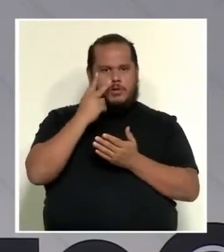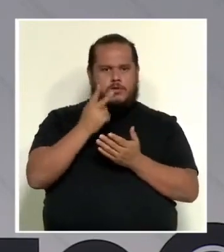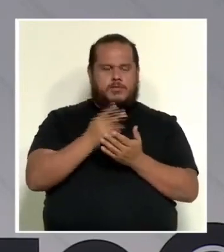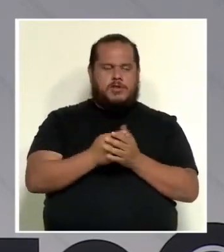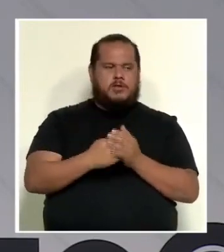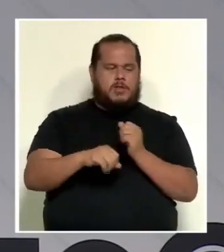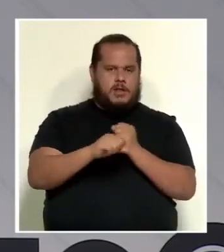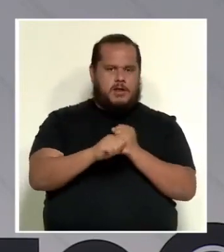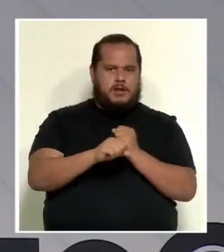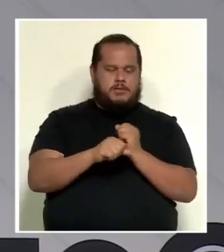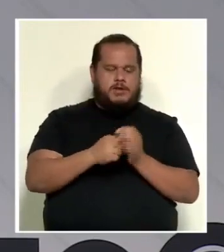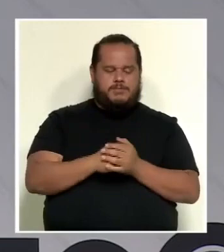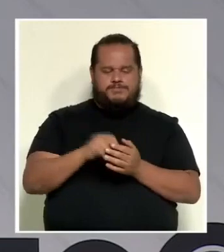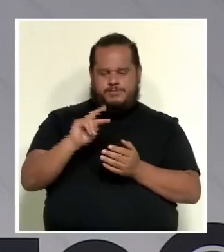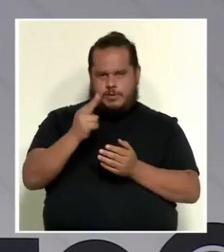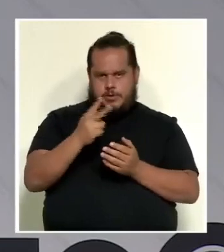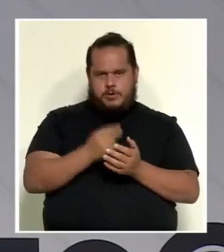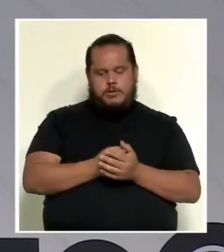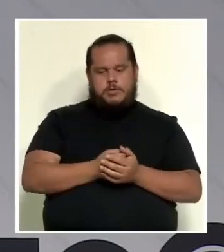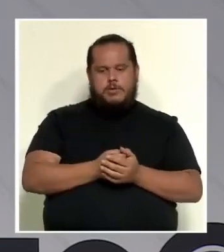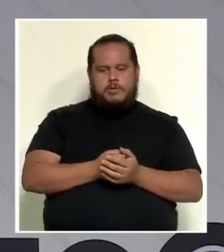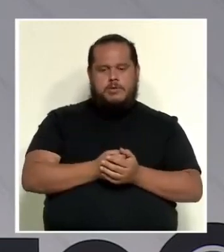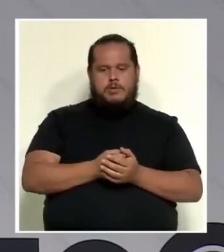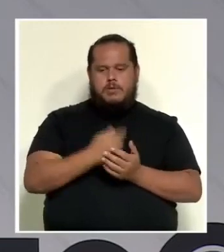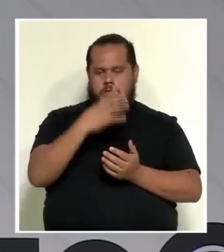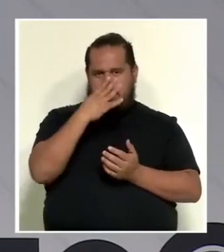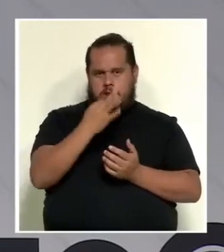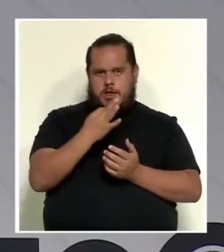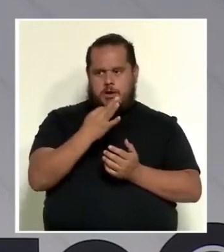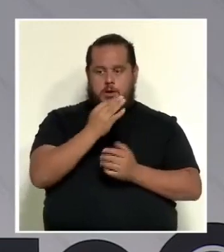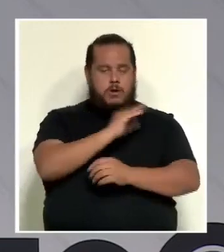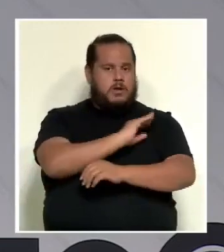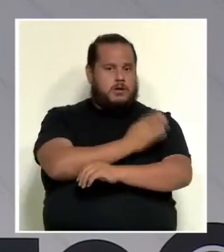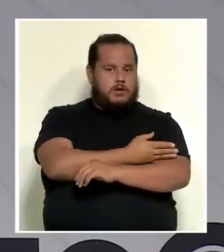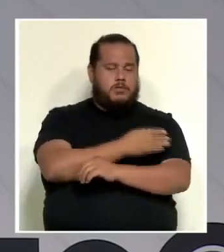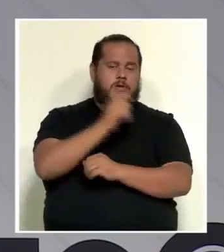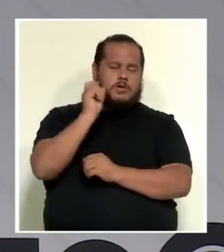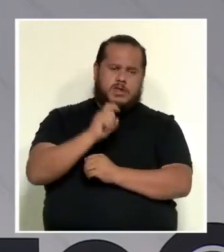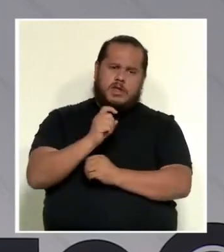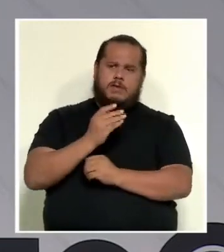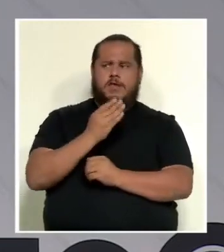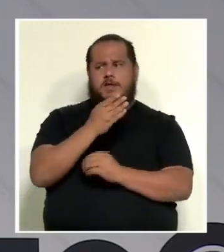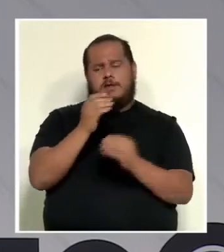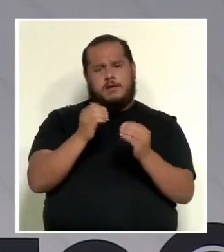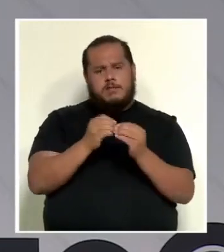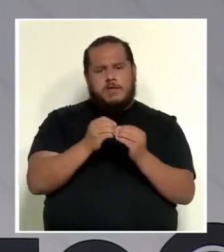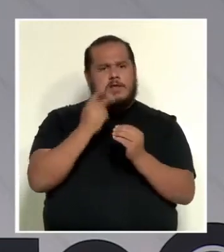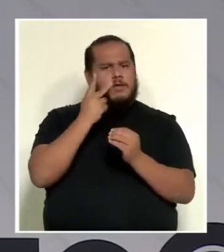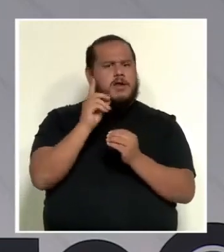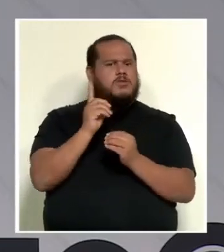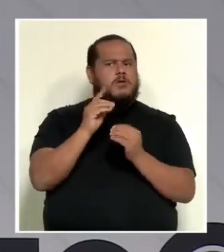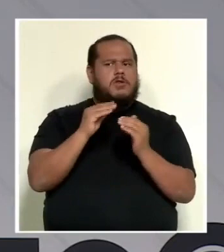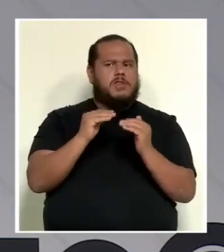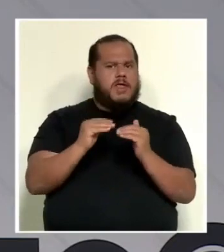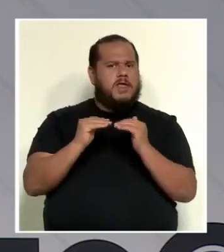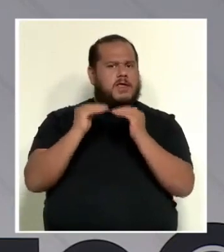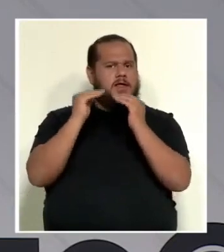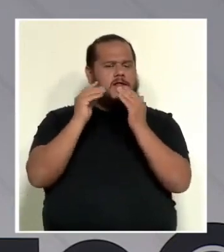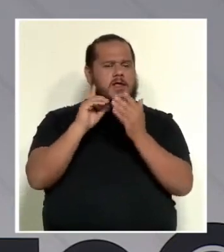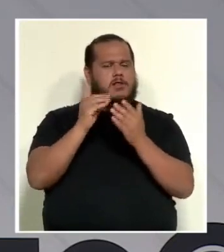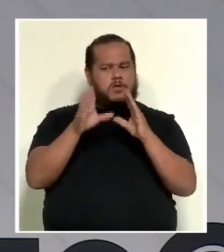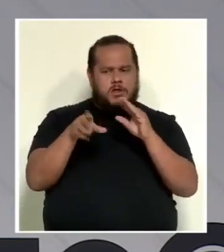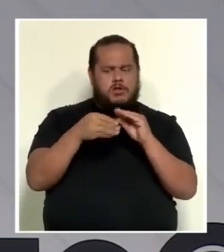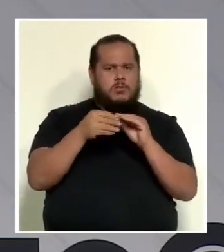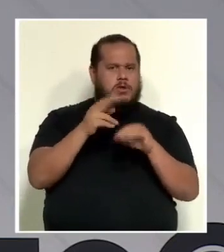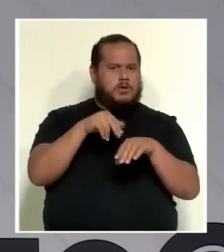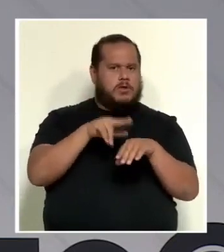la campaña. Segundo, creo que los esfuerzos deben ir más a ver dónde crecen y dónde suman naturalmente.